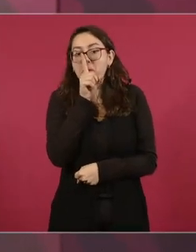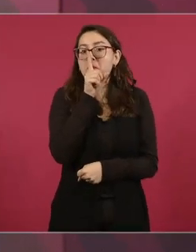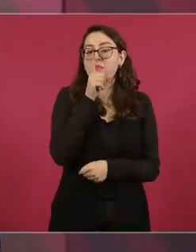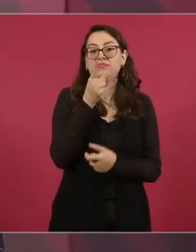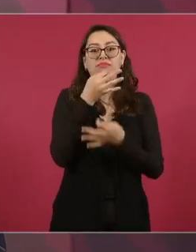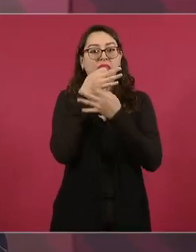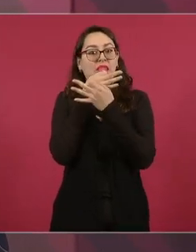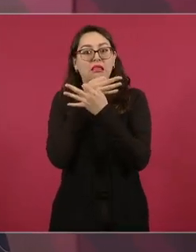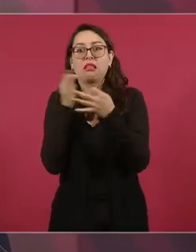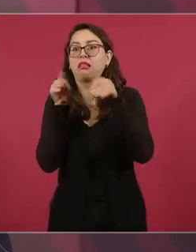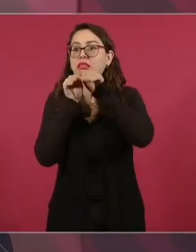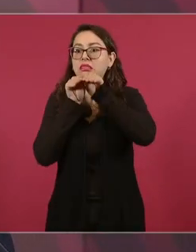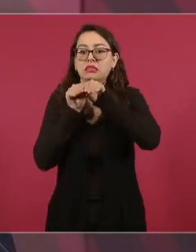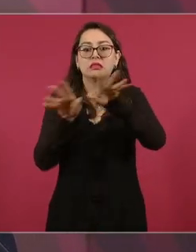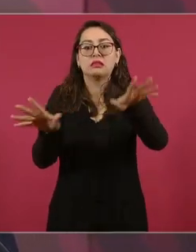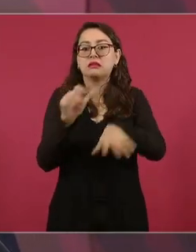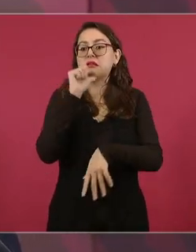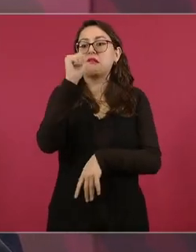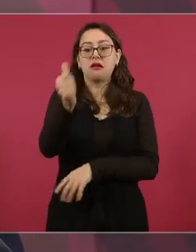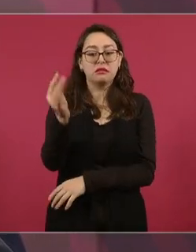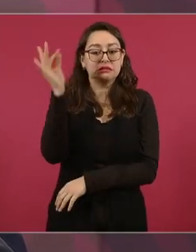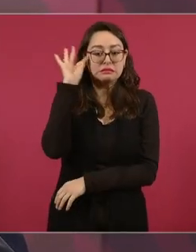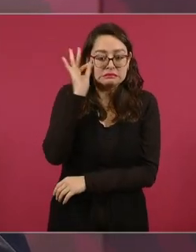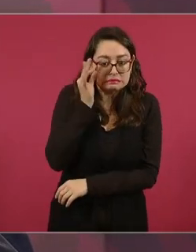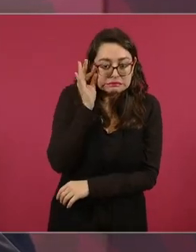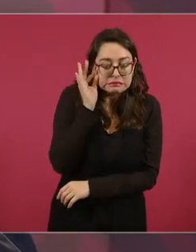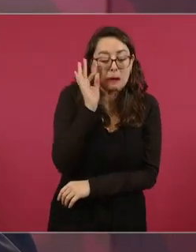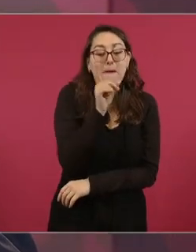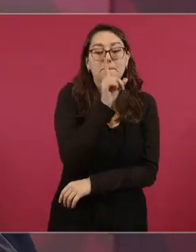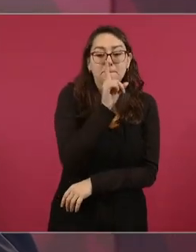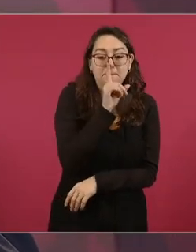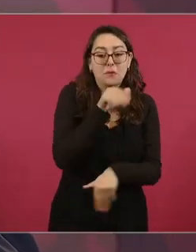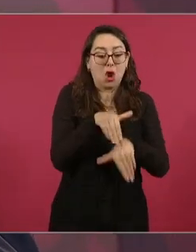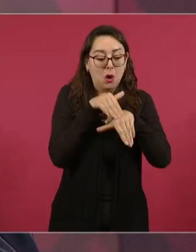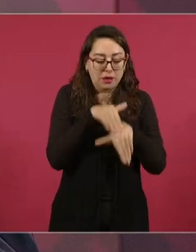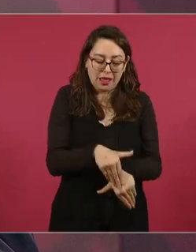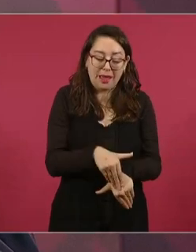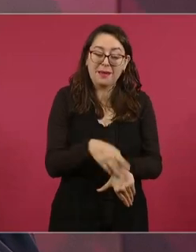obedecer y callar siempre y cuando